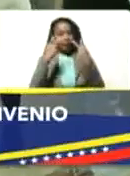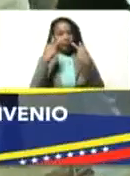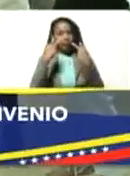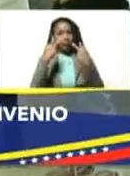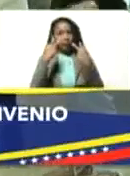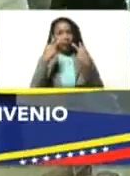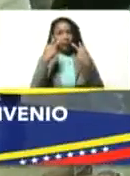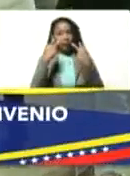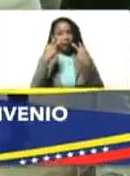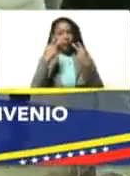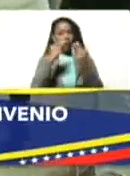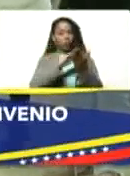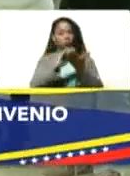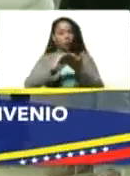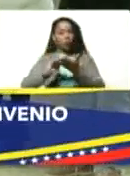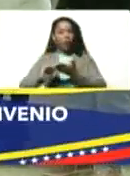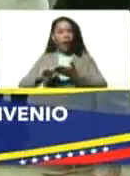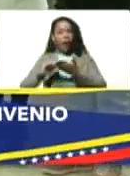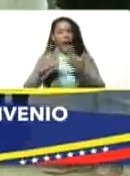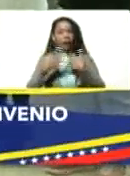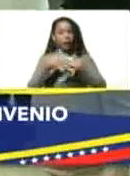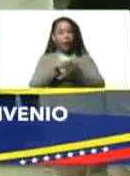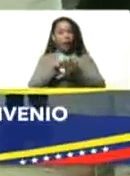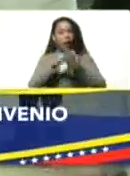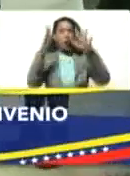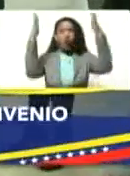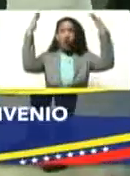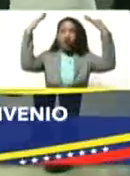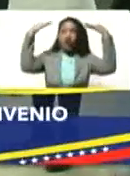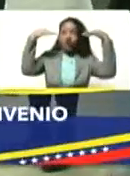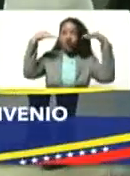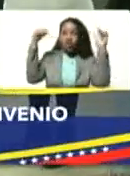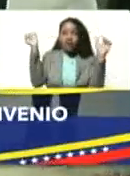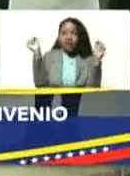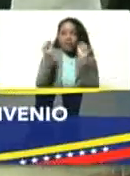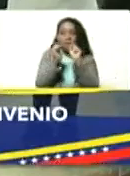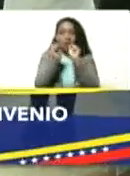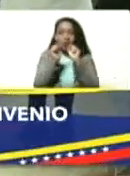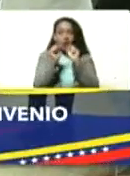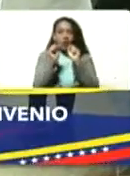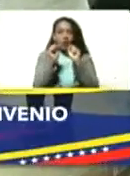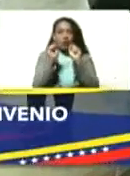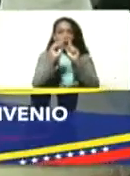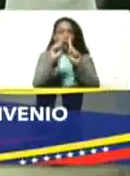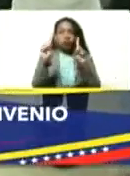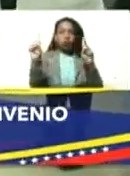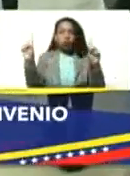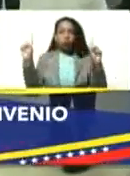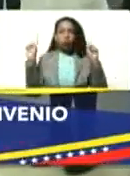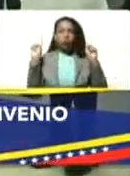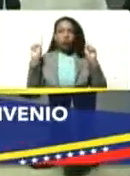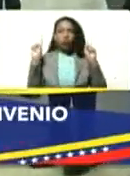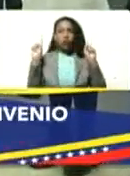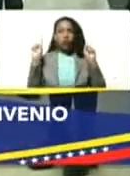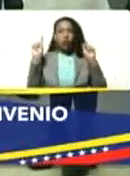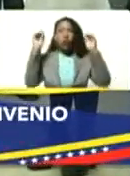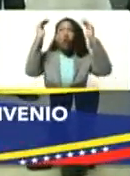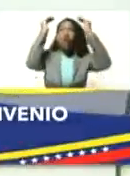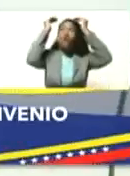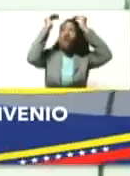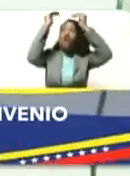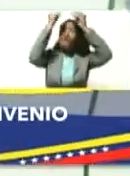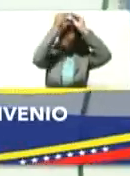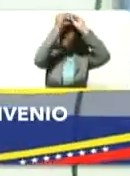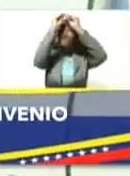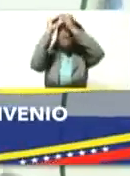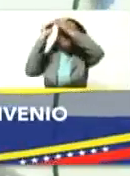la recuperación integral de los aires acondicionados. La climatización. La climatización. Impermeabilización de los techos, muy